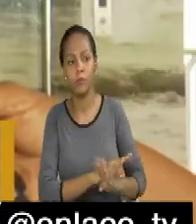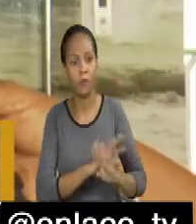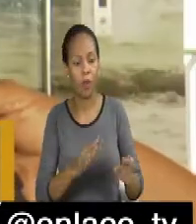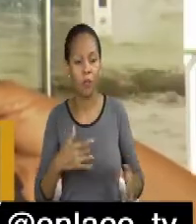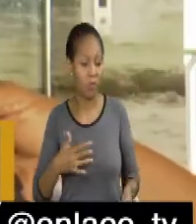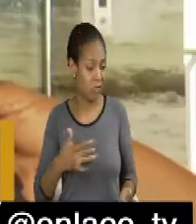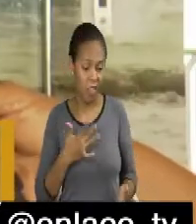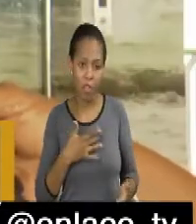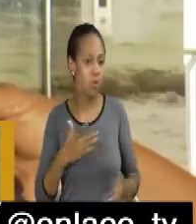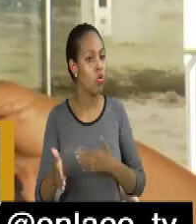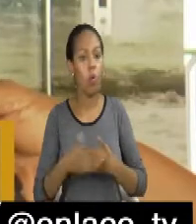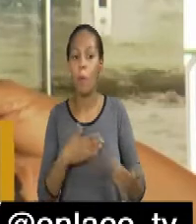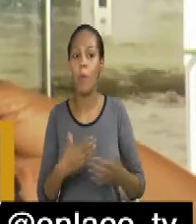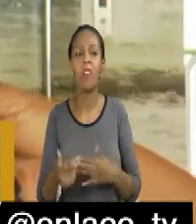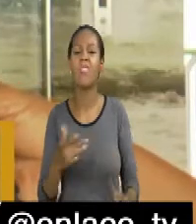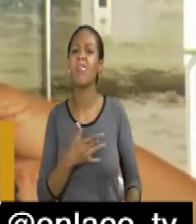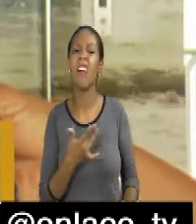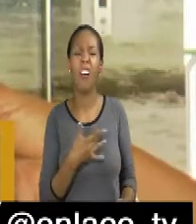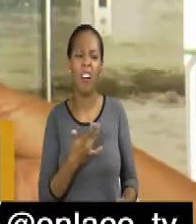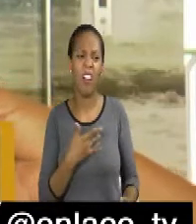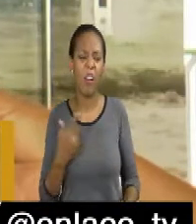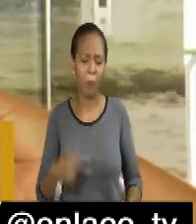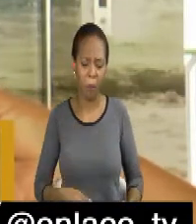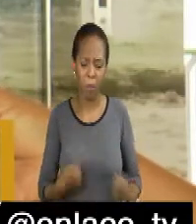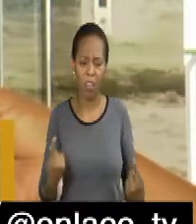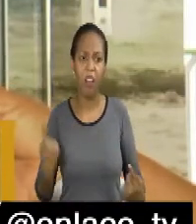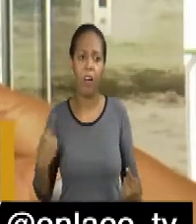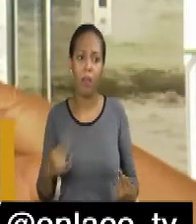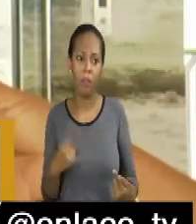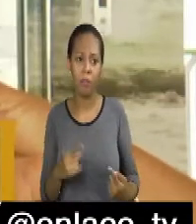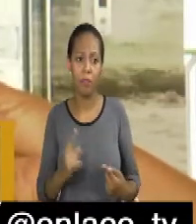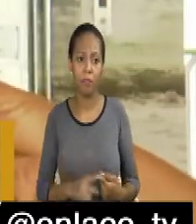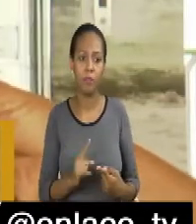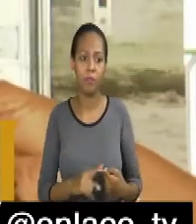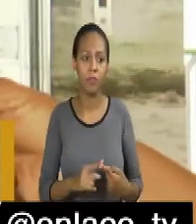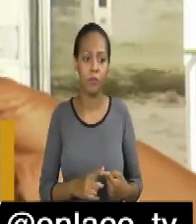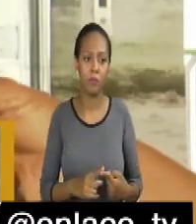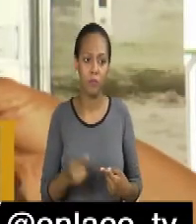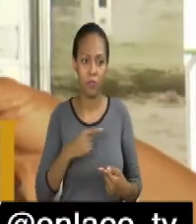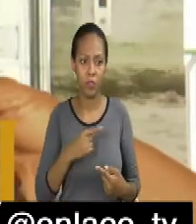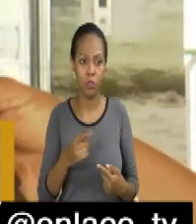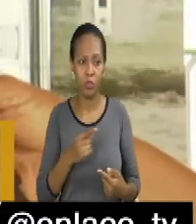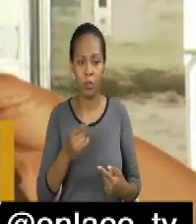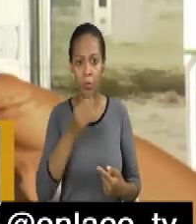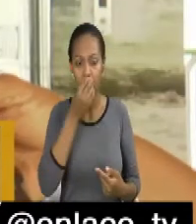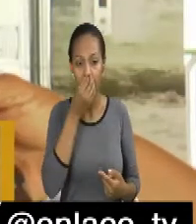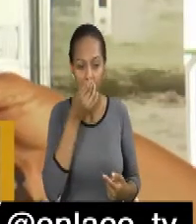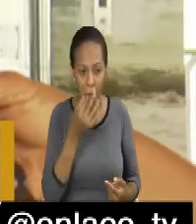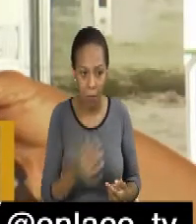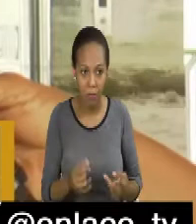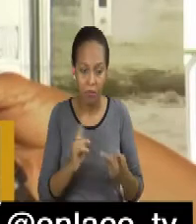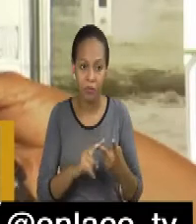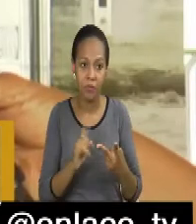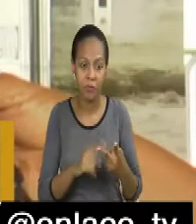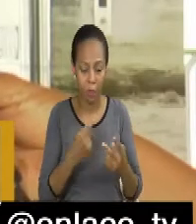Los síntomas que está generando este suplemento dietario es hemorragia conjuntival, hemorragia uterina, desgano,